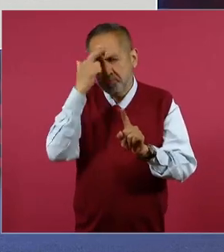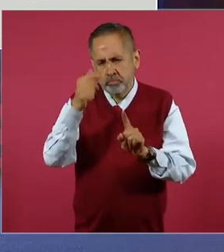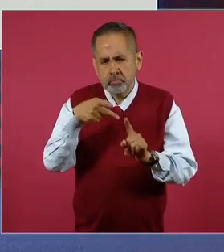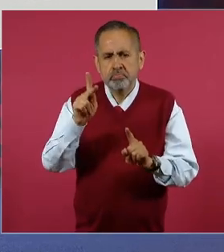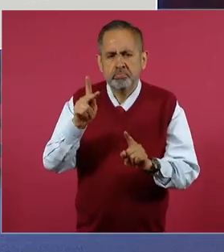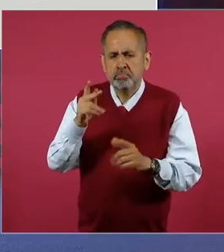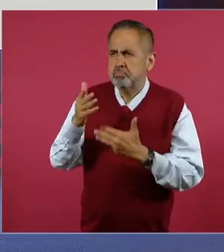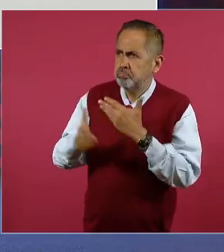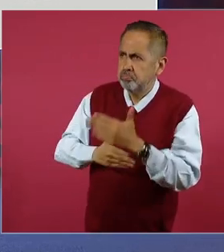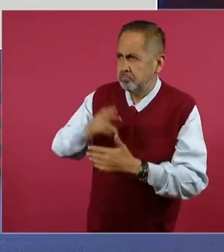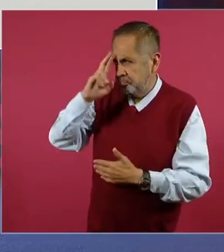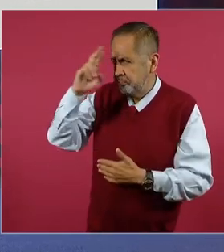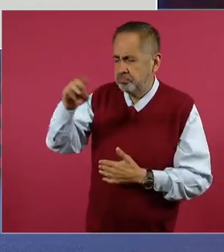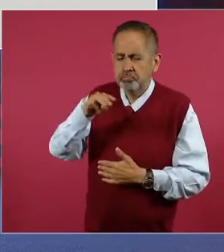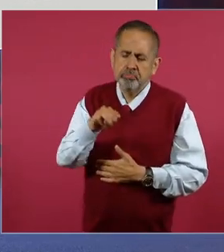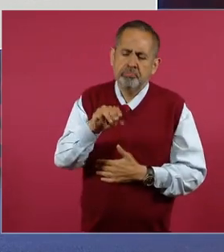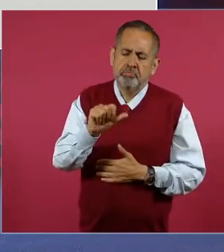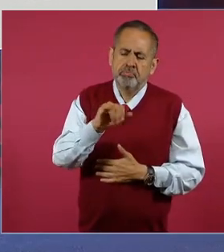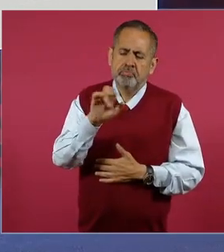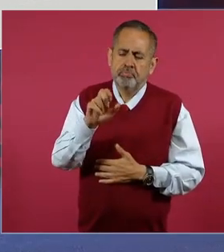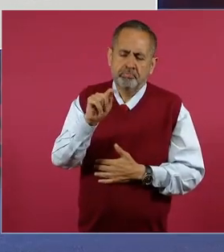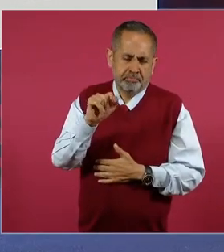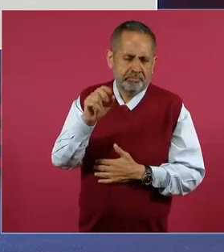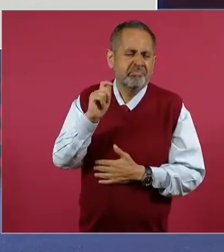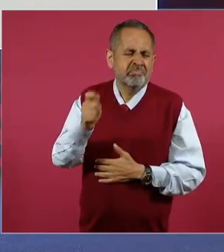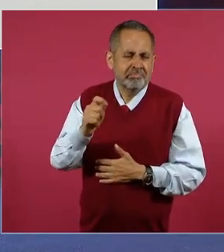Majestad, el siguiente manifiesto.